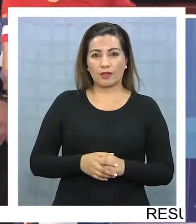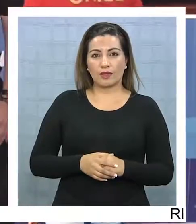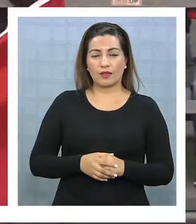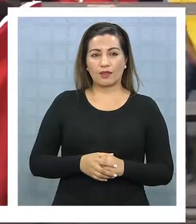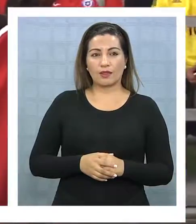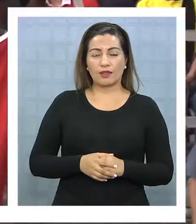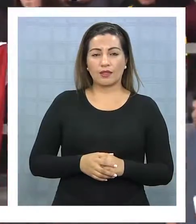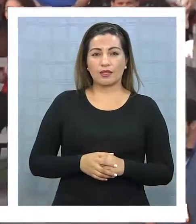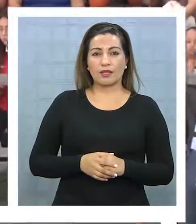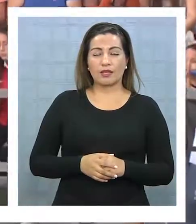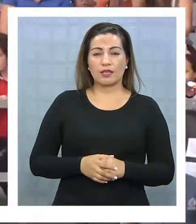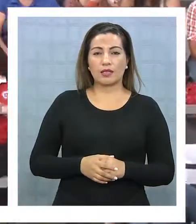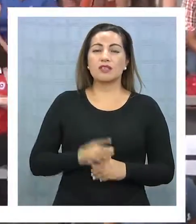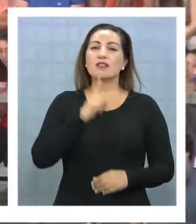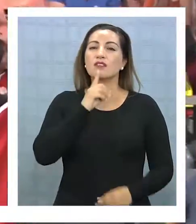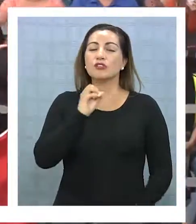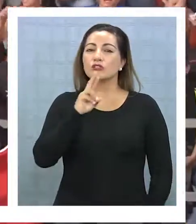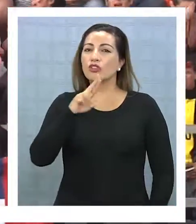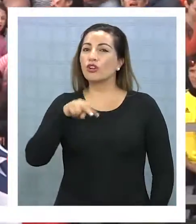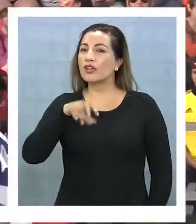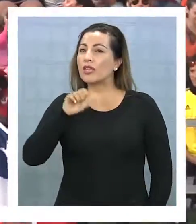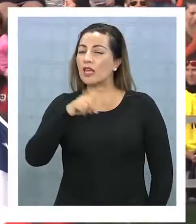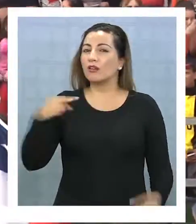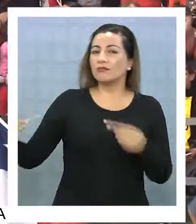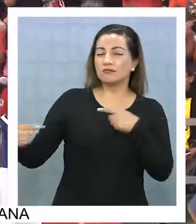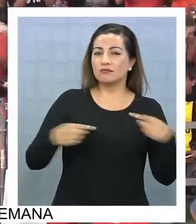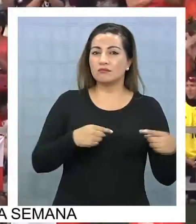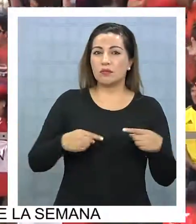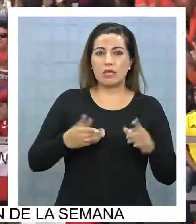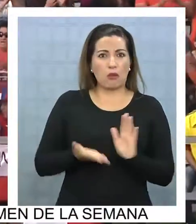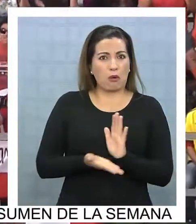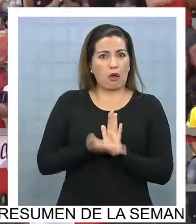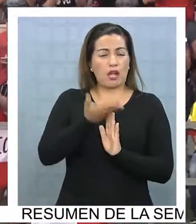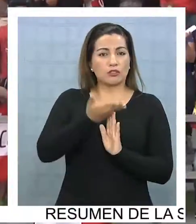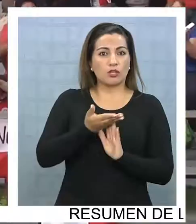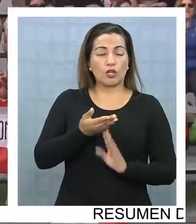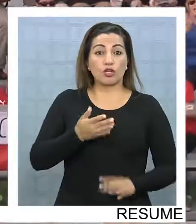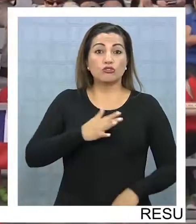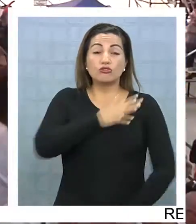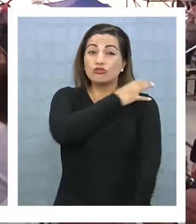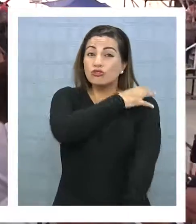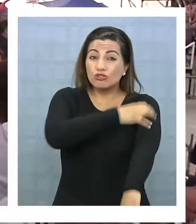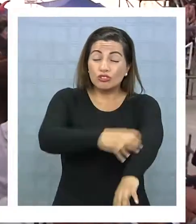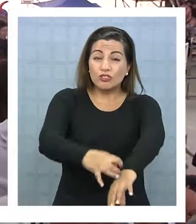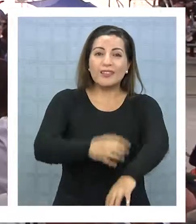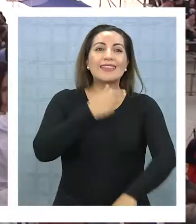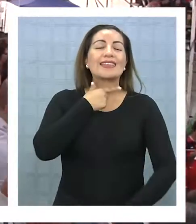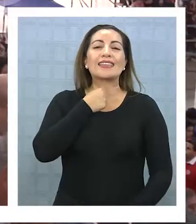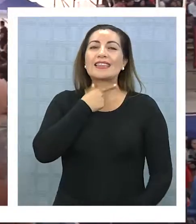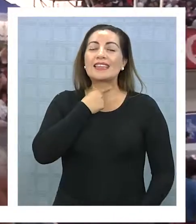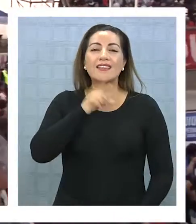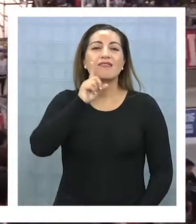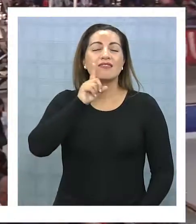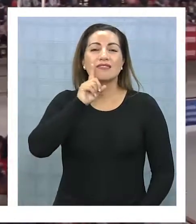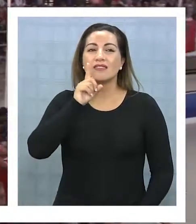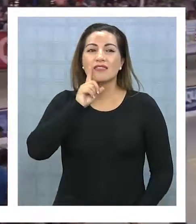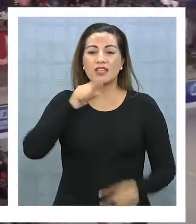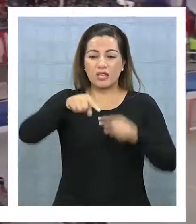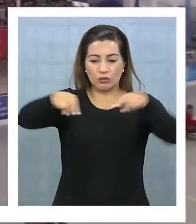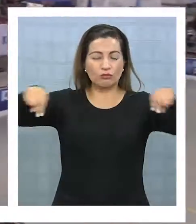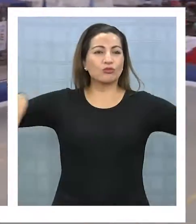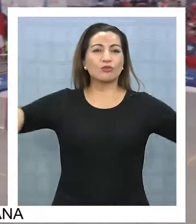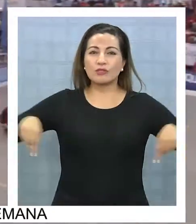del torneo yo creo que son altísimos. Todos quisiéramos tener en Chile, porque no lo hablo solamente aquí, todos quisiéramos tener un gimnasio